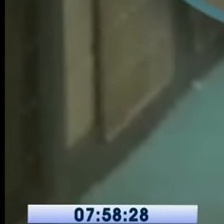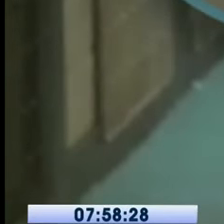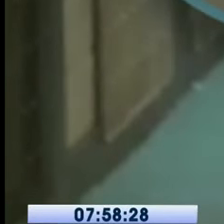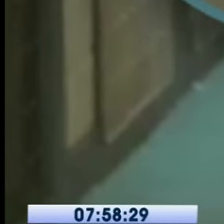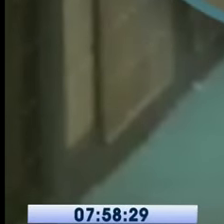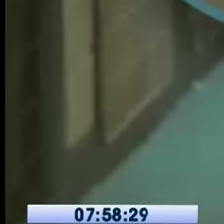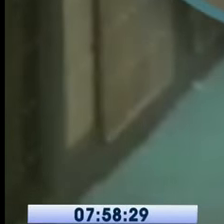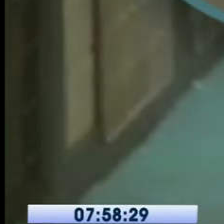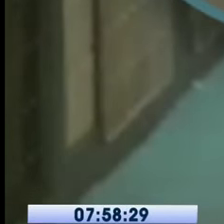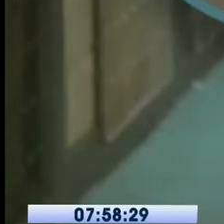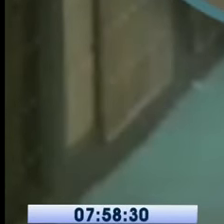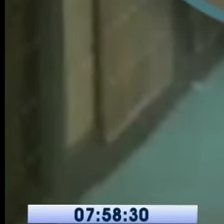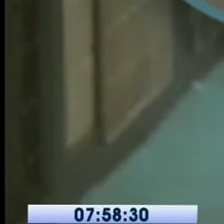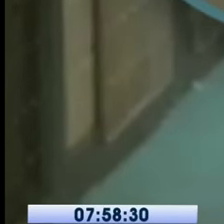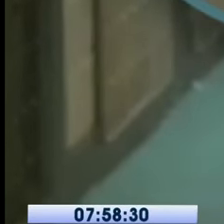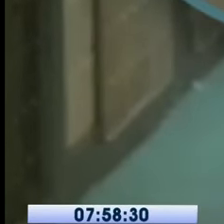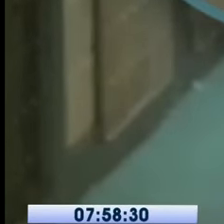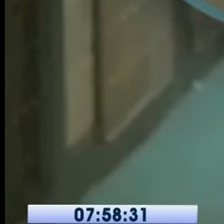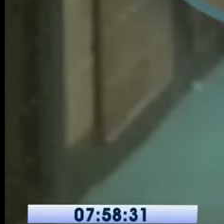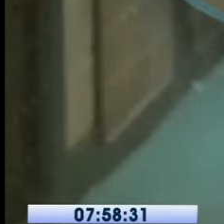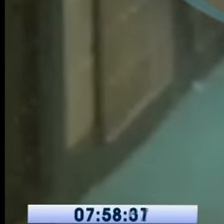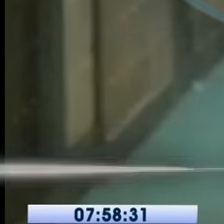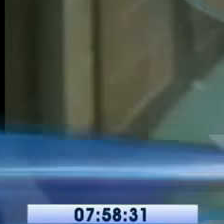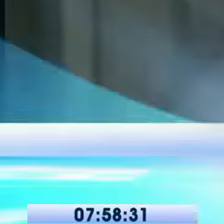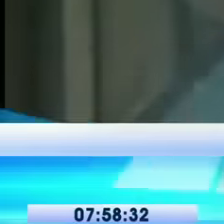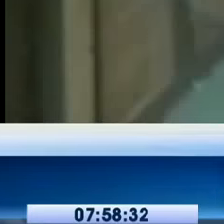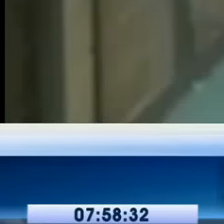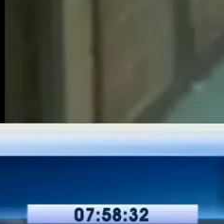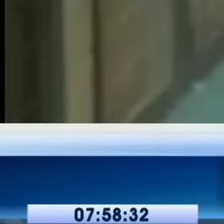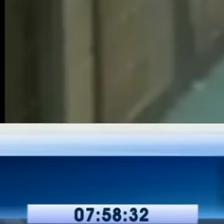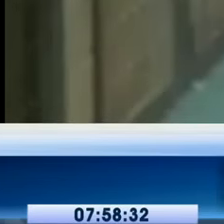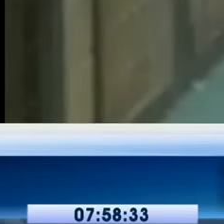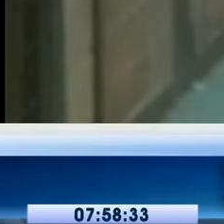En las imágenes se ve a dos jóvenes tranquilamente sentados